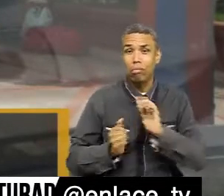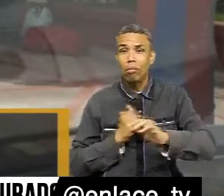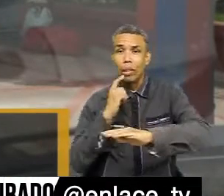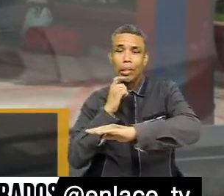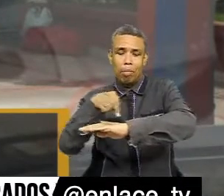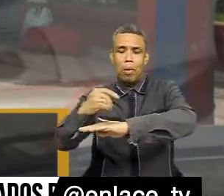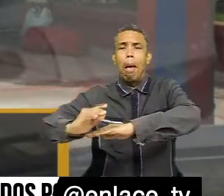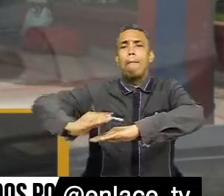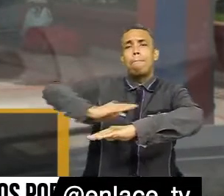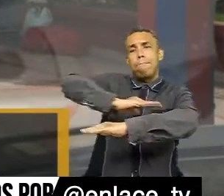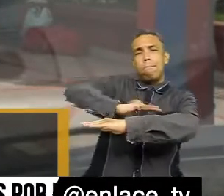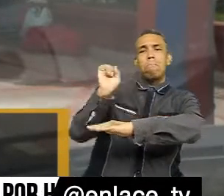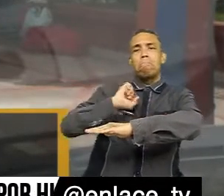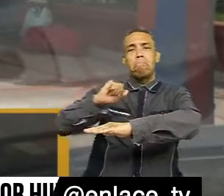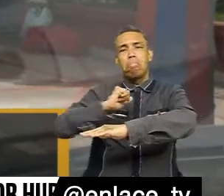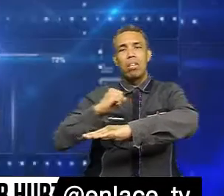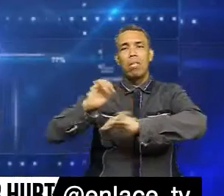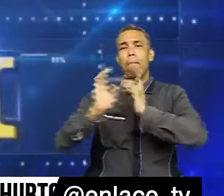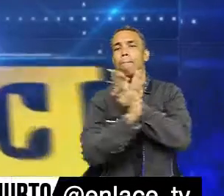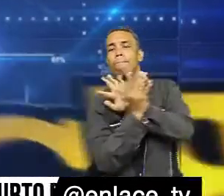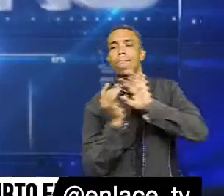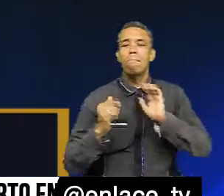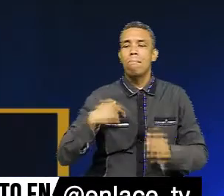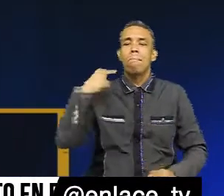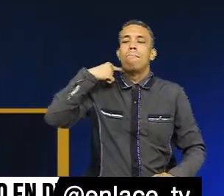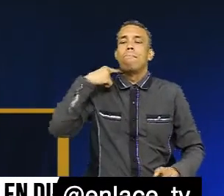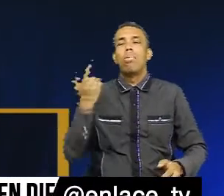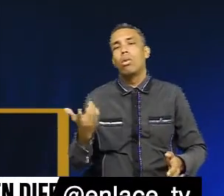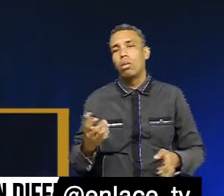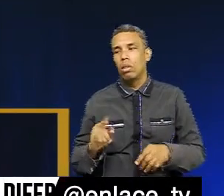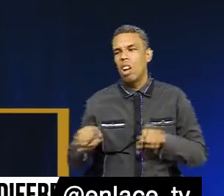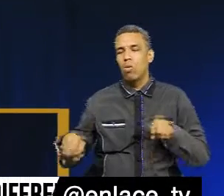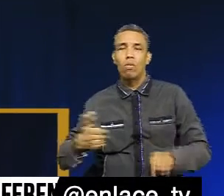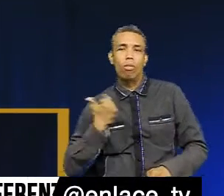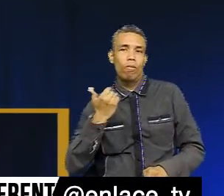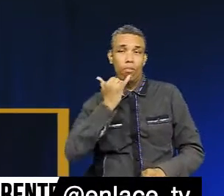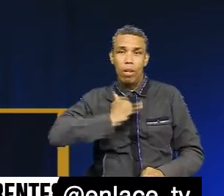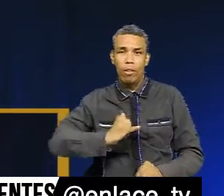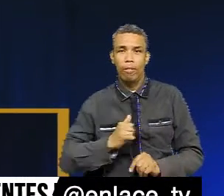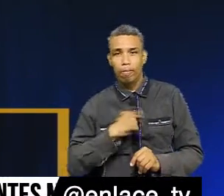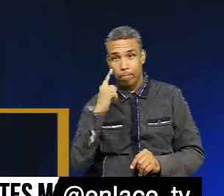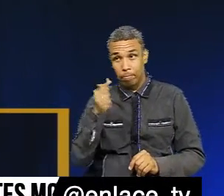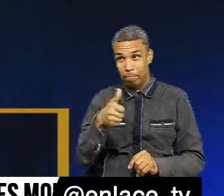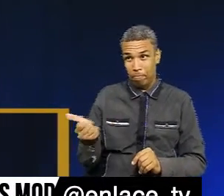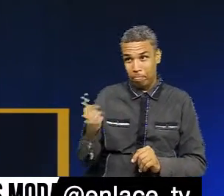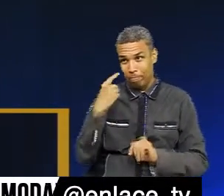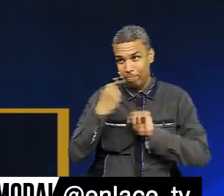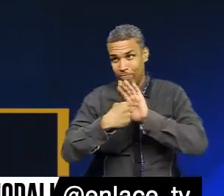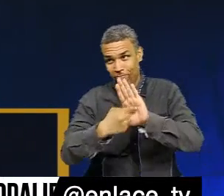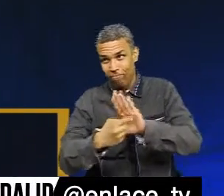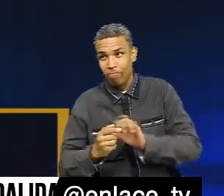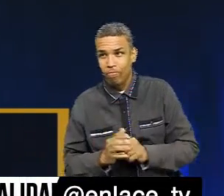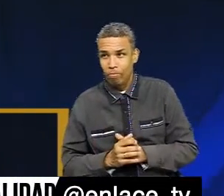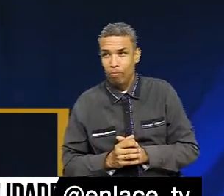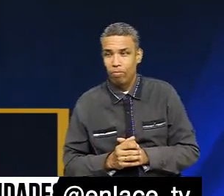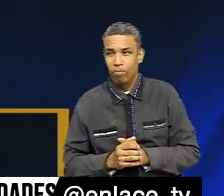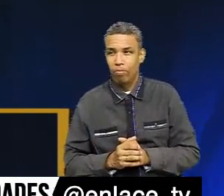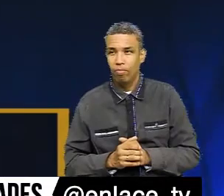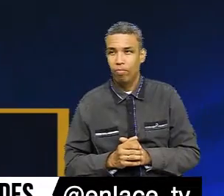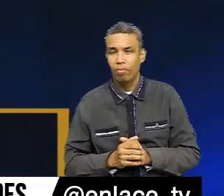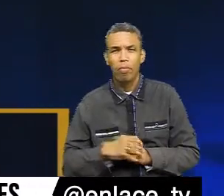su integridad por la imprudencia de los demás. Este otro reportero ciudadano nos envía las imágenes donde captó a